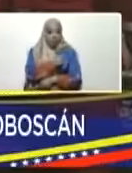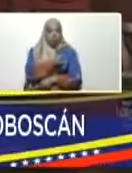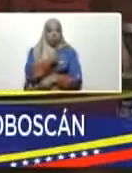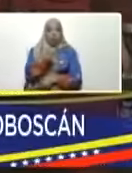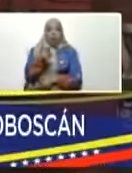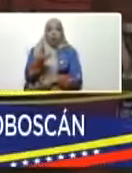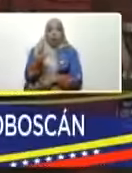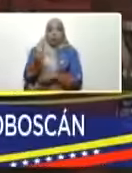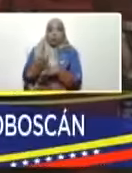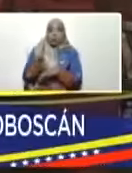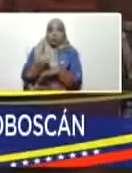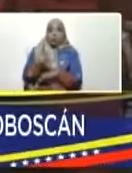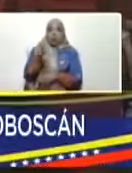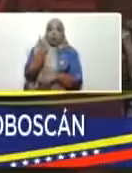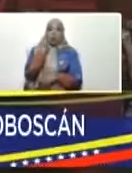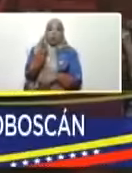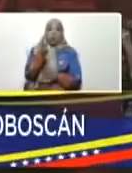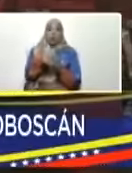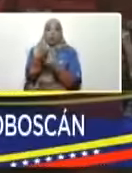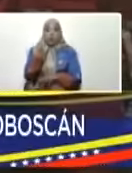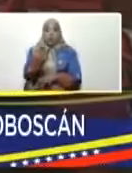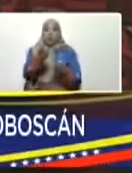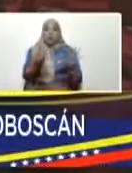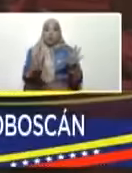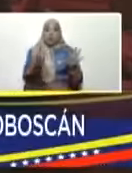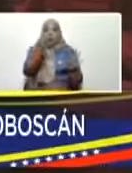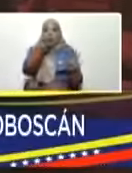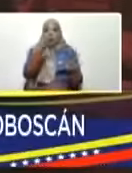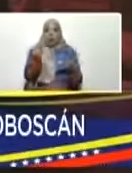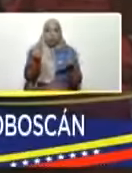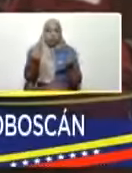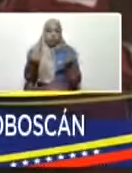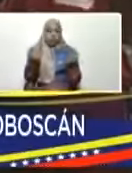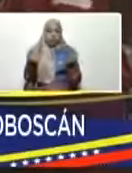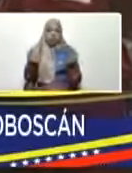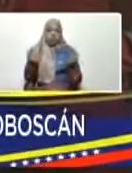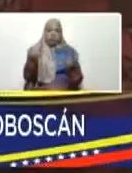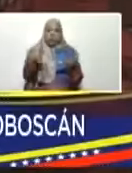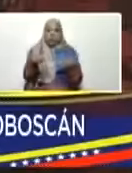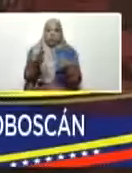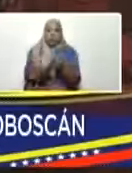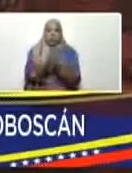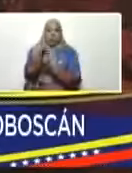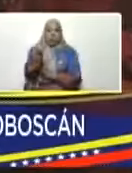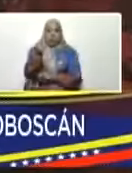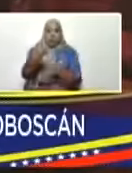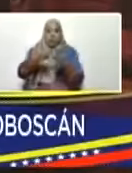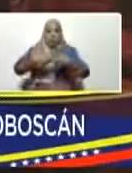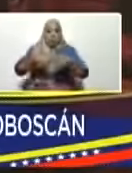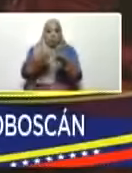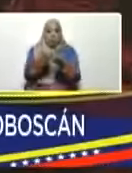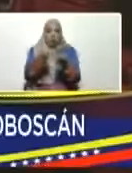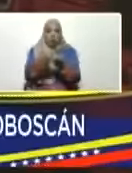dijeron, 2024 vienen siete años de prosperidad para Venezuela. Amén. De crecimiento económico, de recuperación del